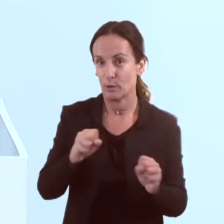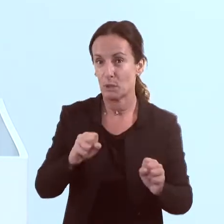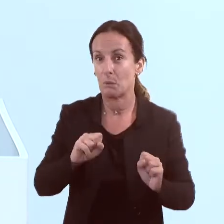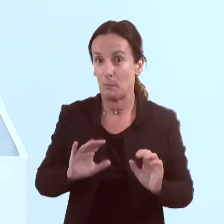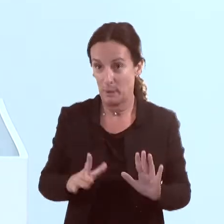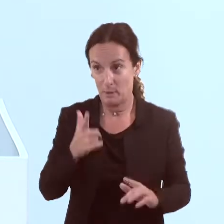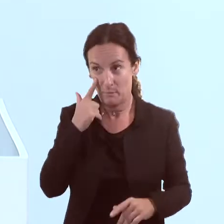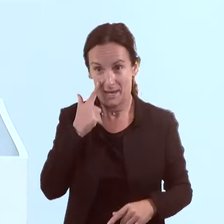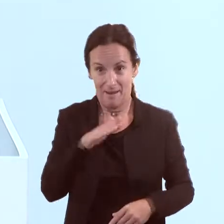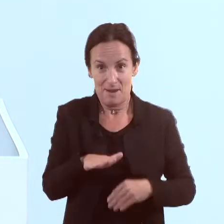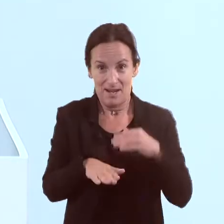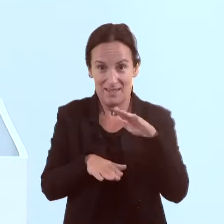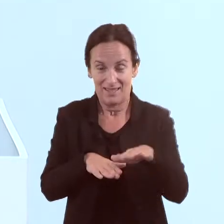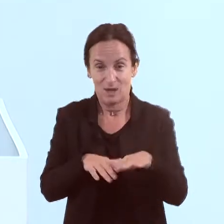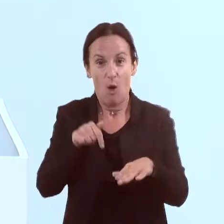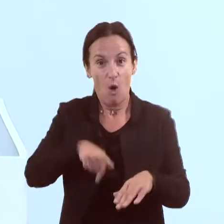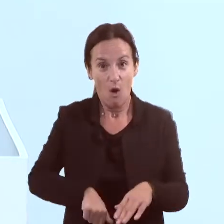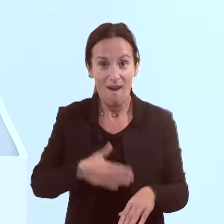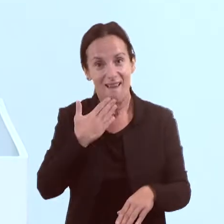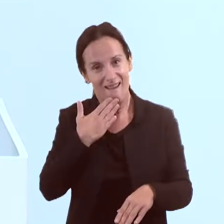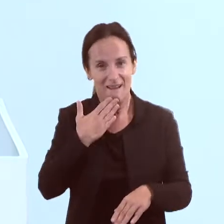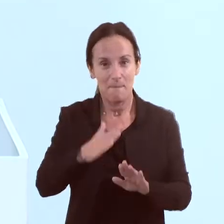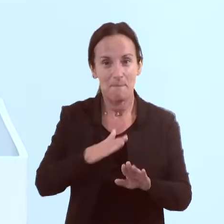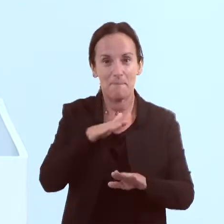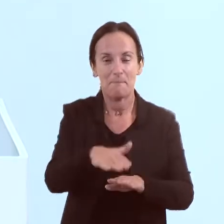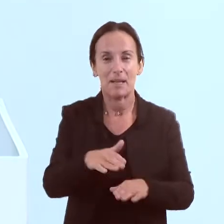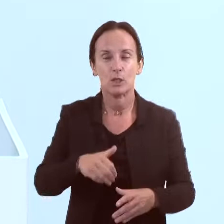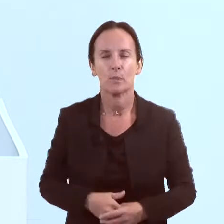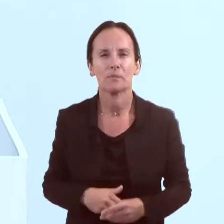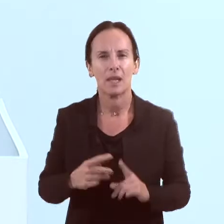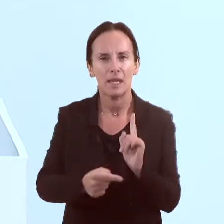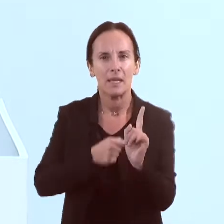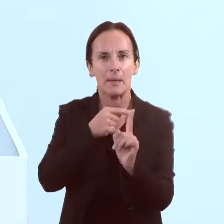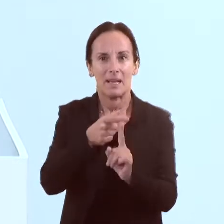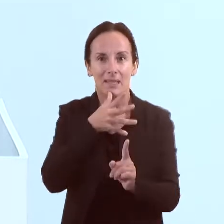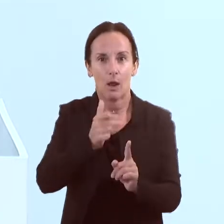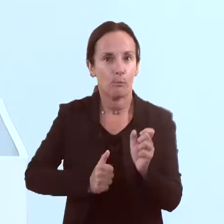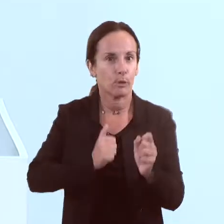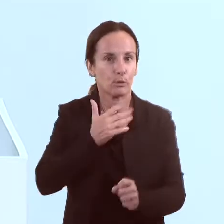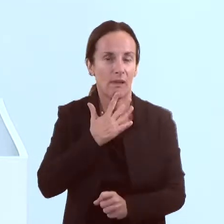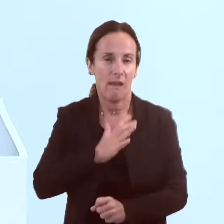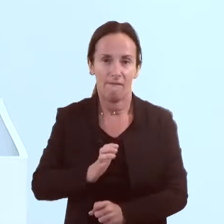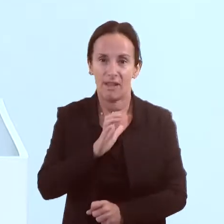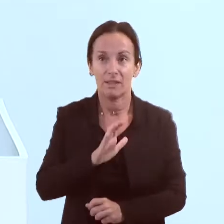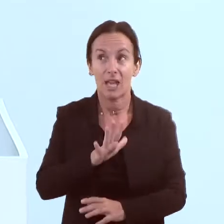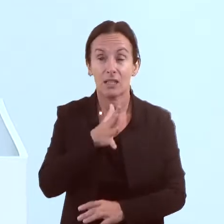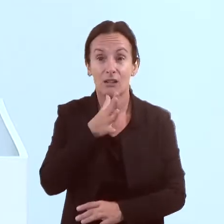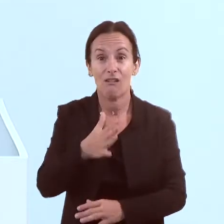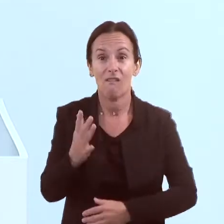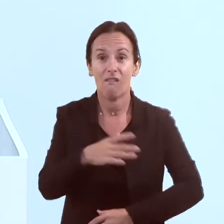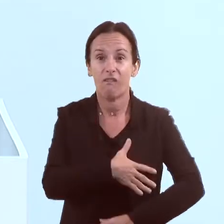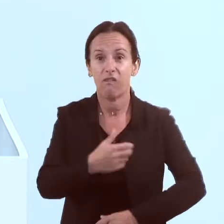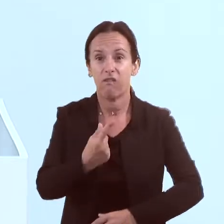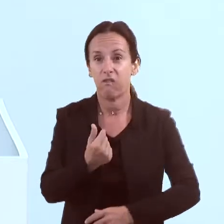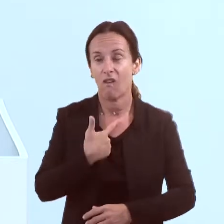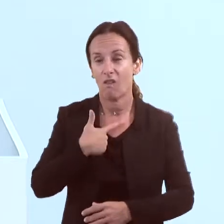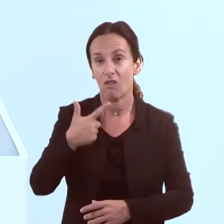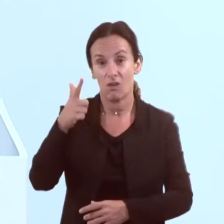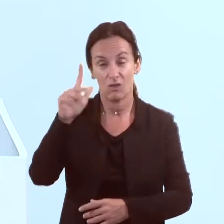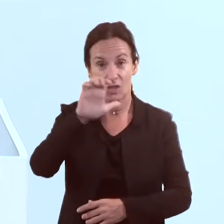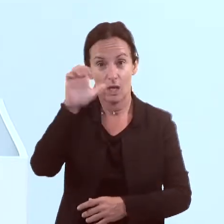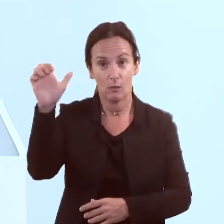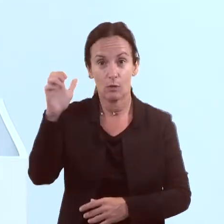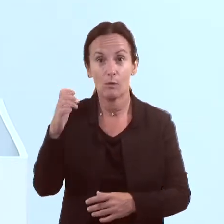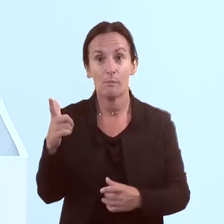nos ofreció además una oportunidad fantástica dentro de los fondos Next Generation, que se articularon a través del Ministerio de Derechos